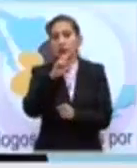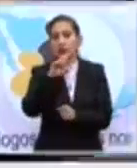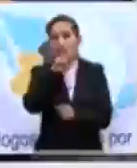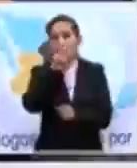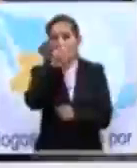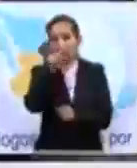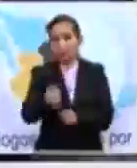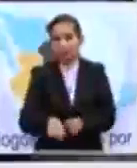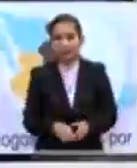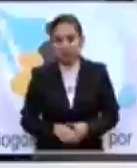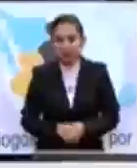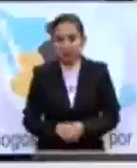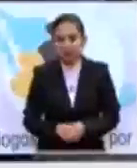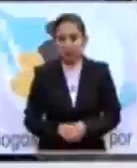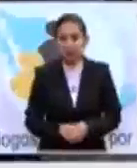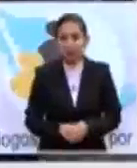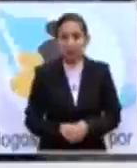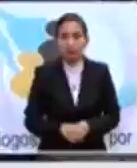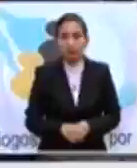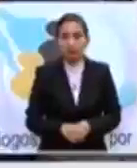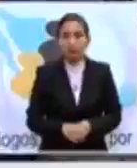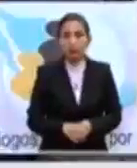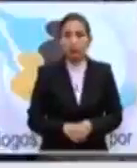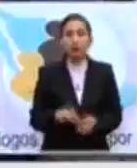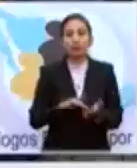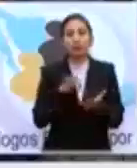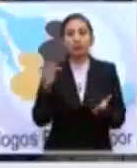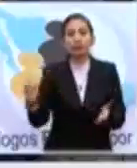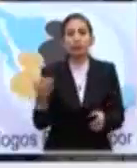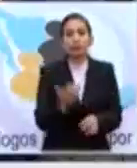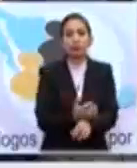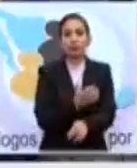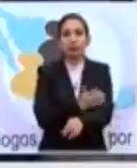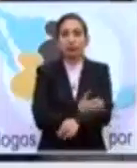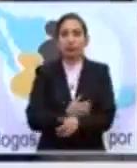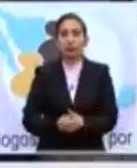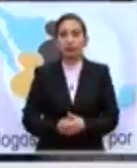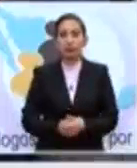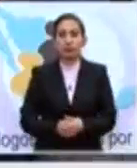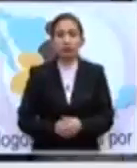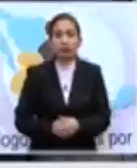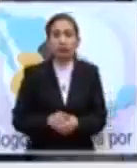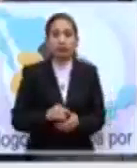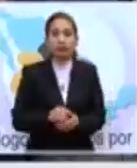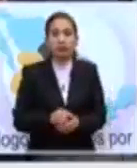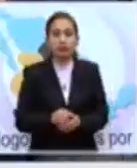escuchamos. Gracias, compañera conductora.